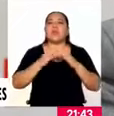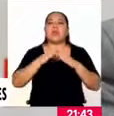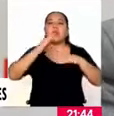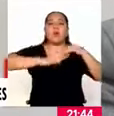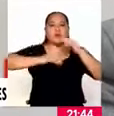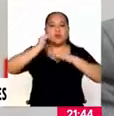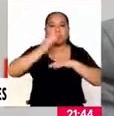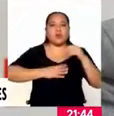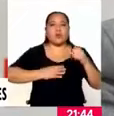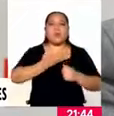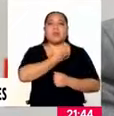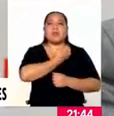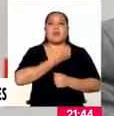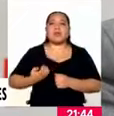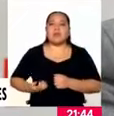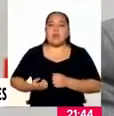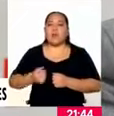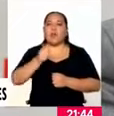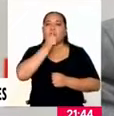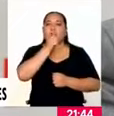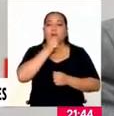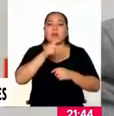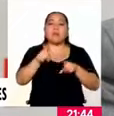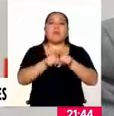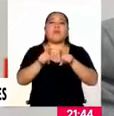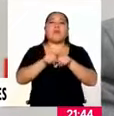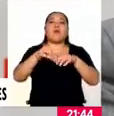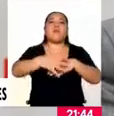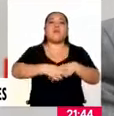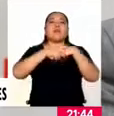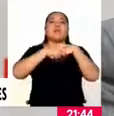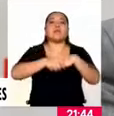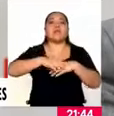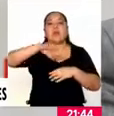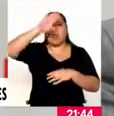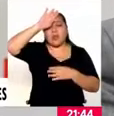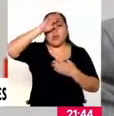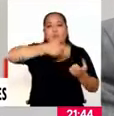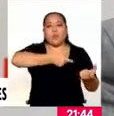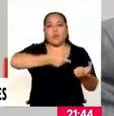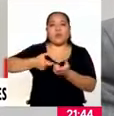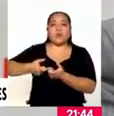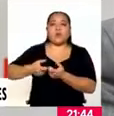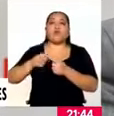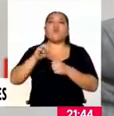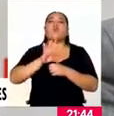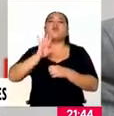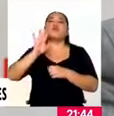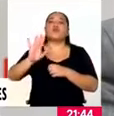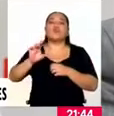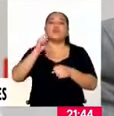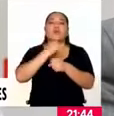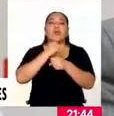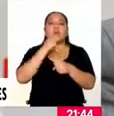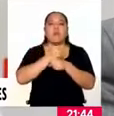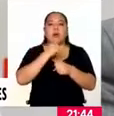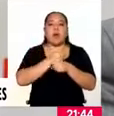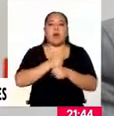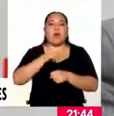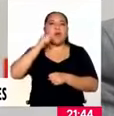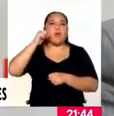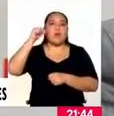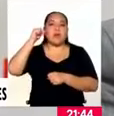país. Asimismo, felicitar también a nuestros bomberos por el sacrificado trabajo que realizaron el